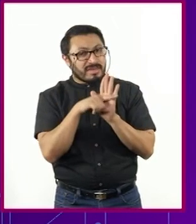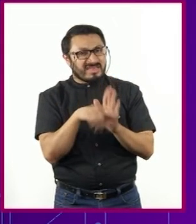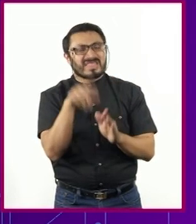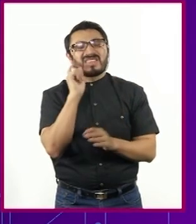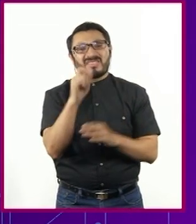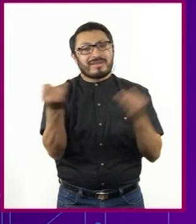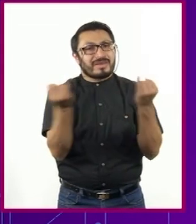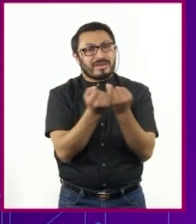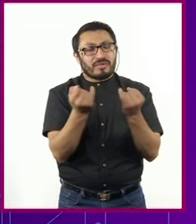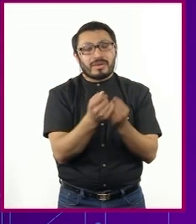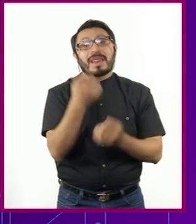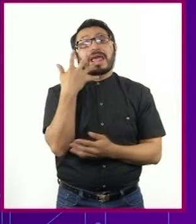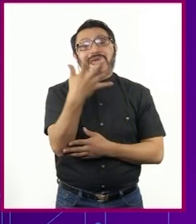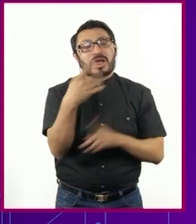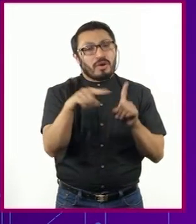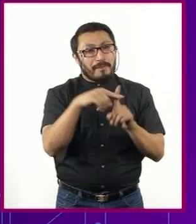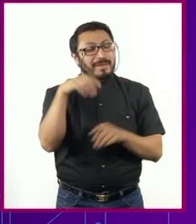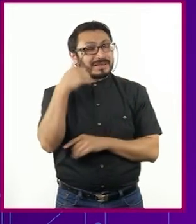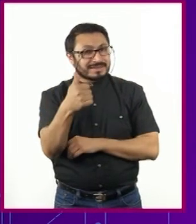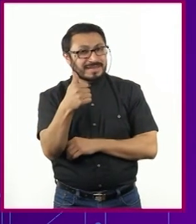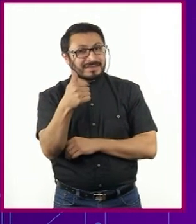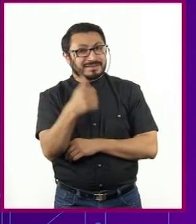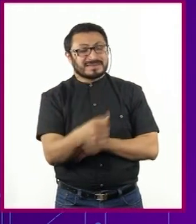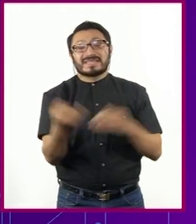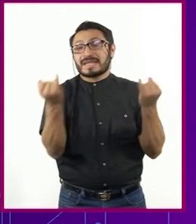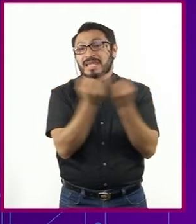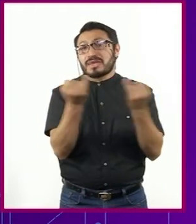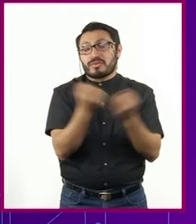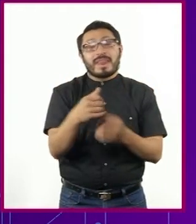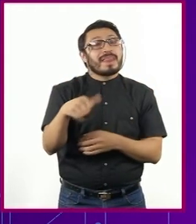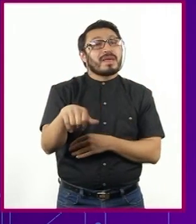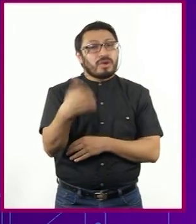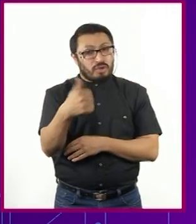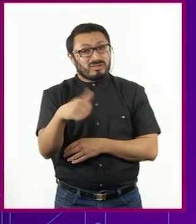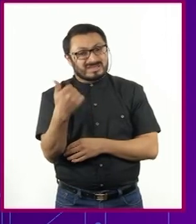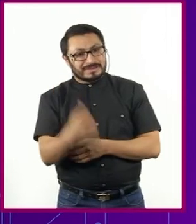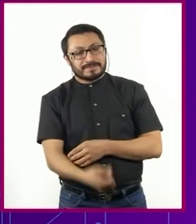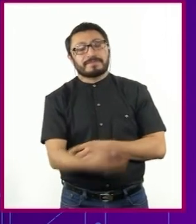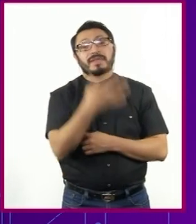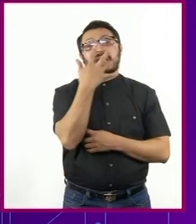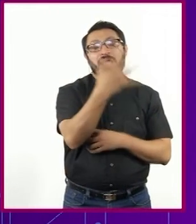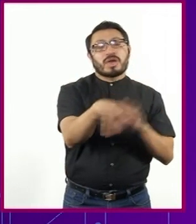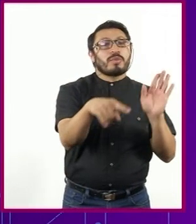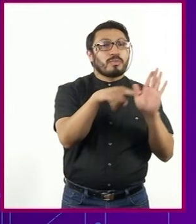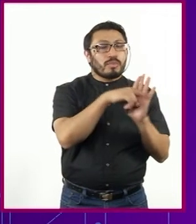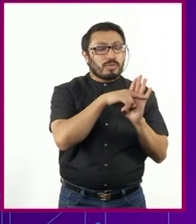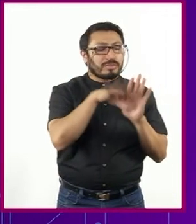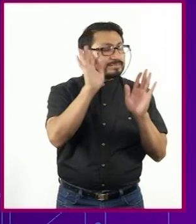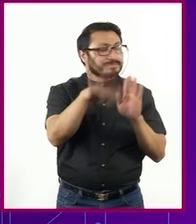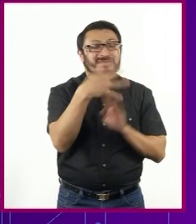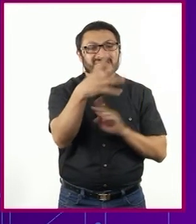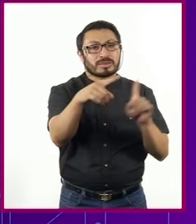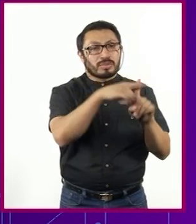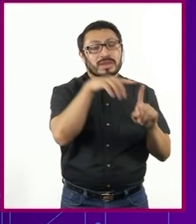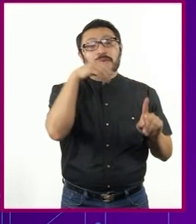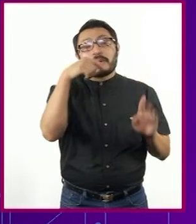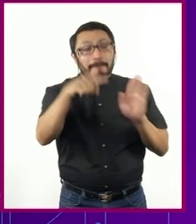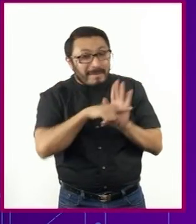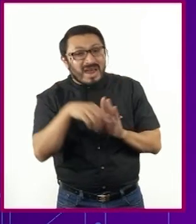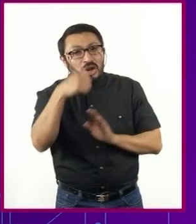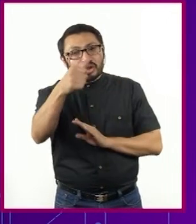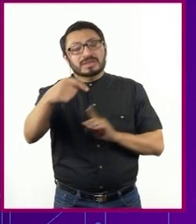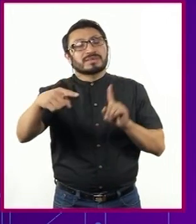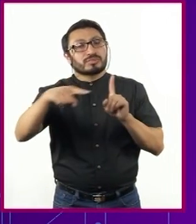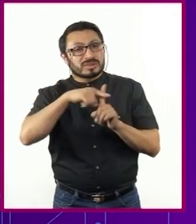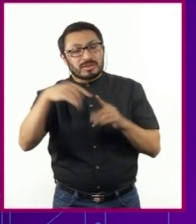es igual a 5 más 6, igual a 11. 5 positivo menos 6 positivo es